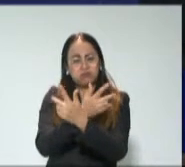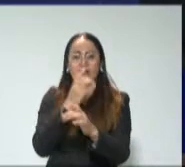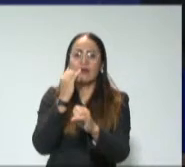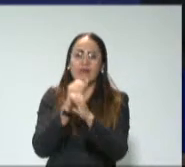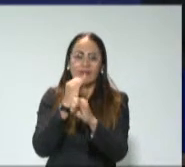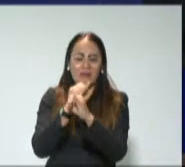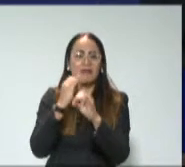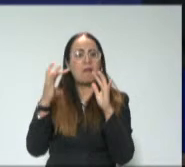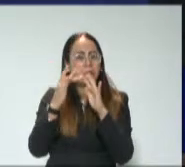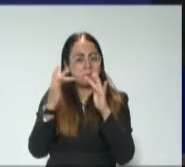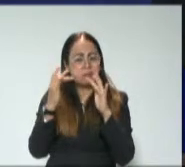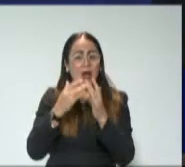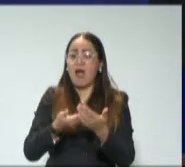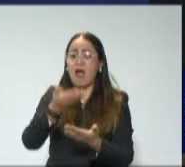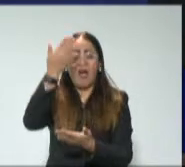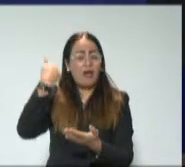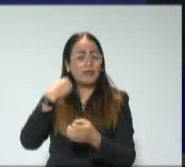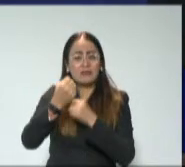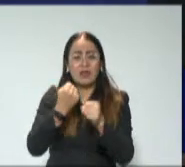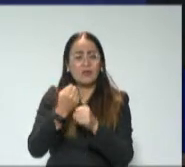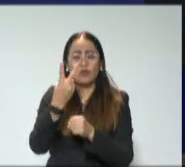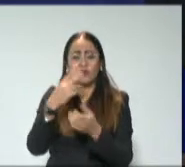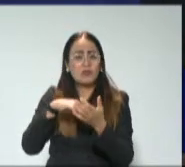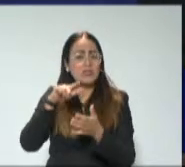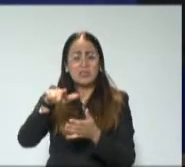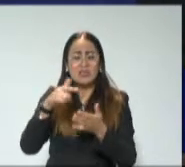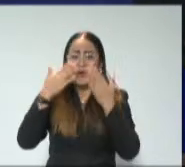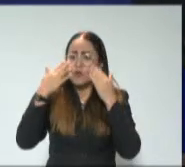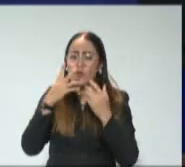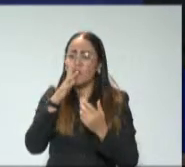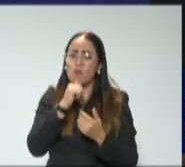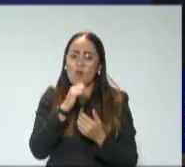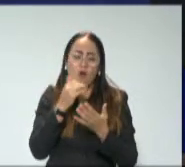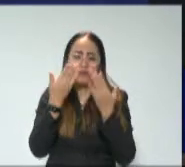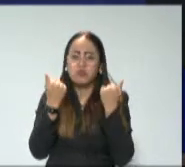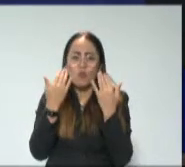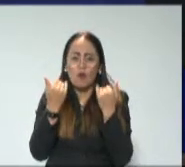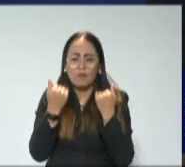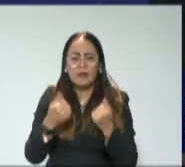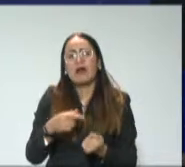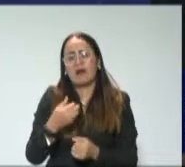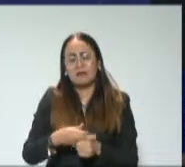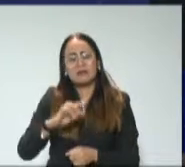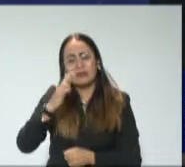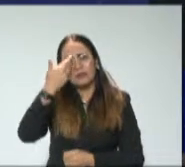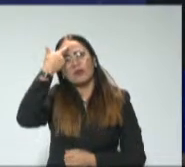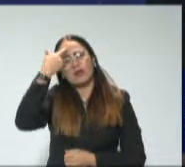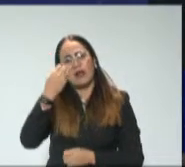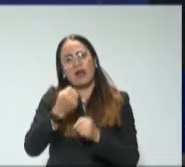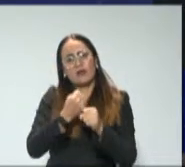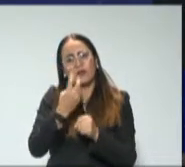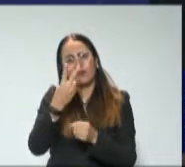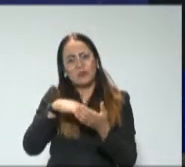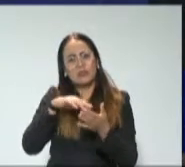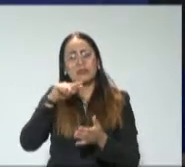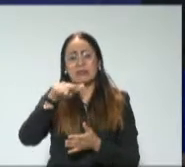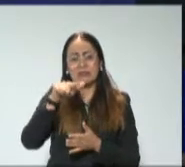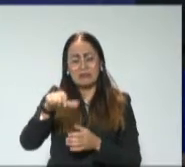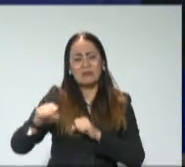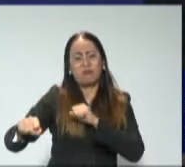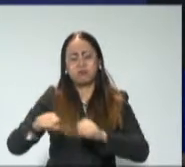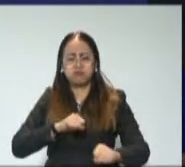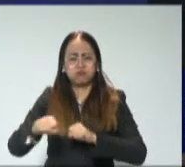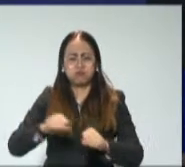iniciar no había las condiciones del 2017 que es una tragedia que sigue calando hondo Porque todavía muchas